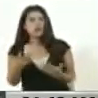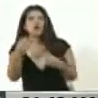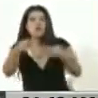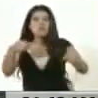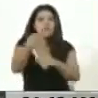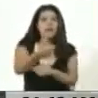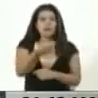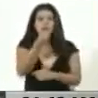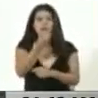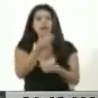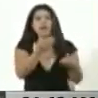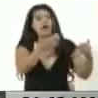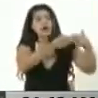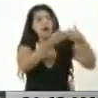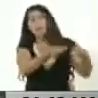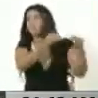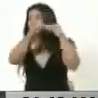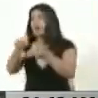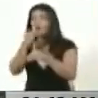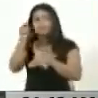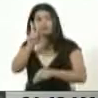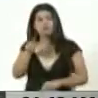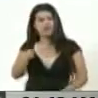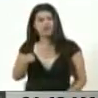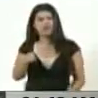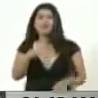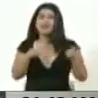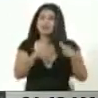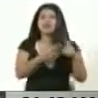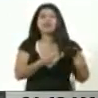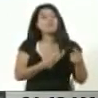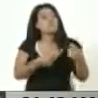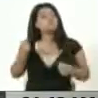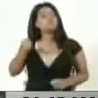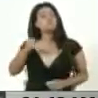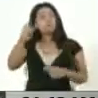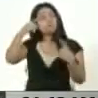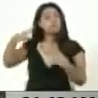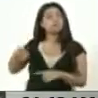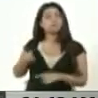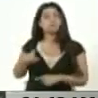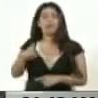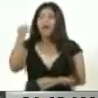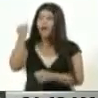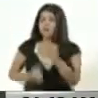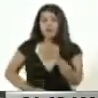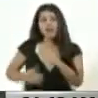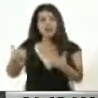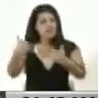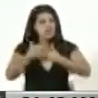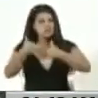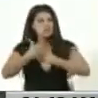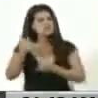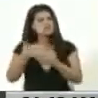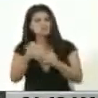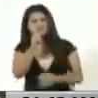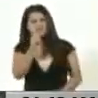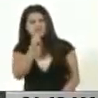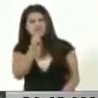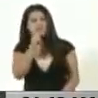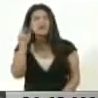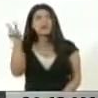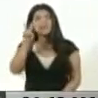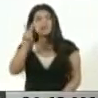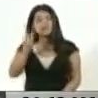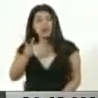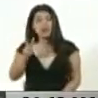norteamericano, las fuerzas norteamericanas. Y entonces Venezuela con un proceso que pone muy